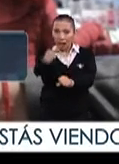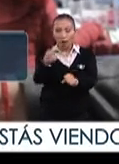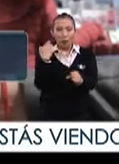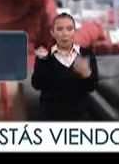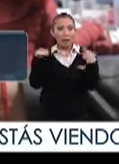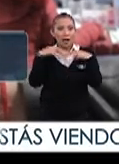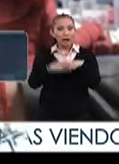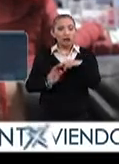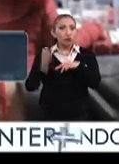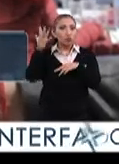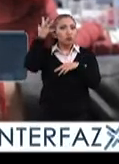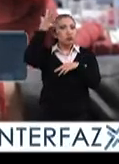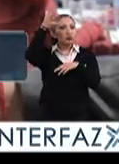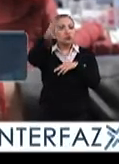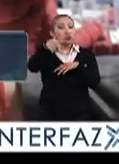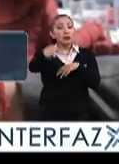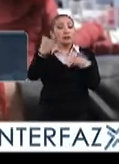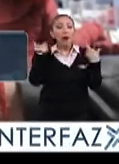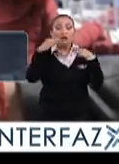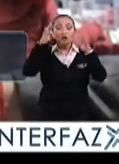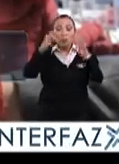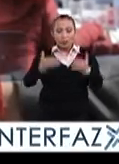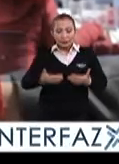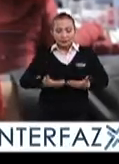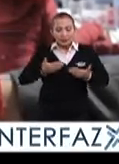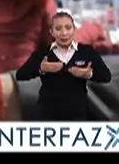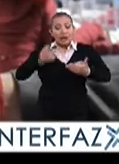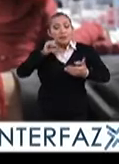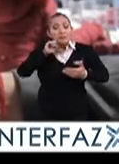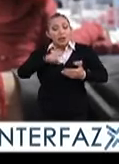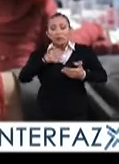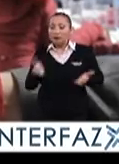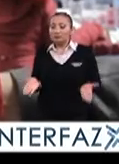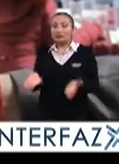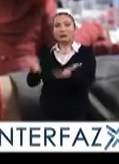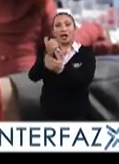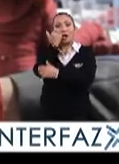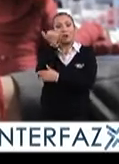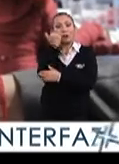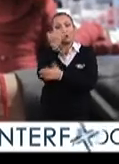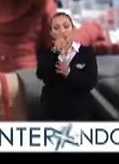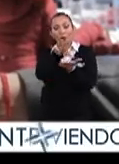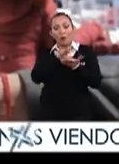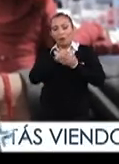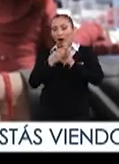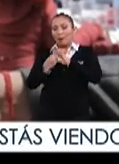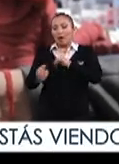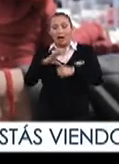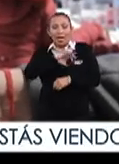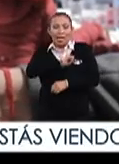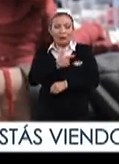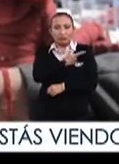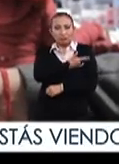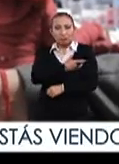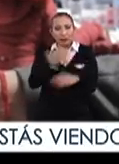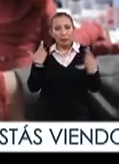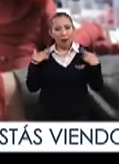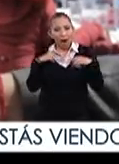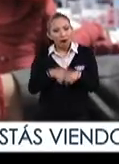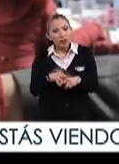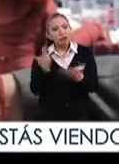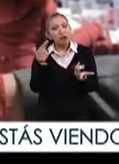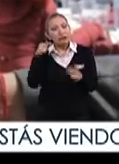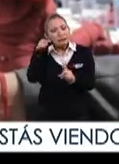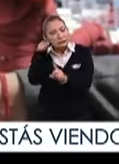de docentes, docentes que estén inspirados y que a su vez inspiren a los alumnos, es decir, que estén enamorados de la docencia y que